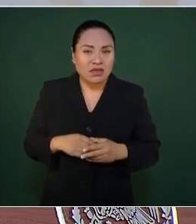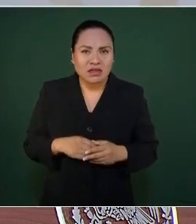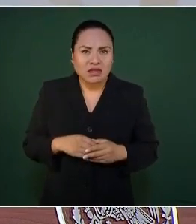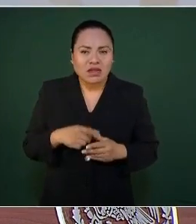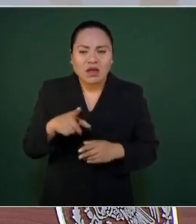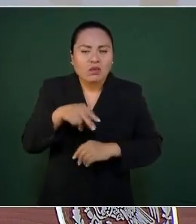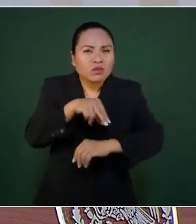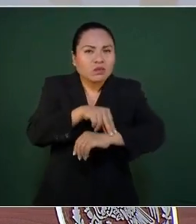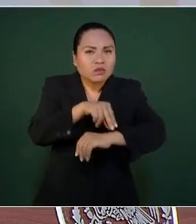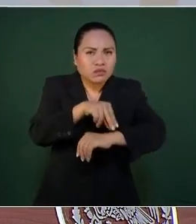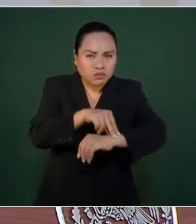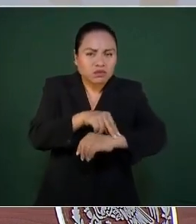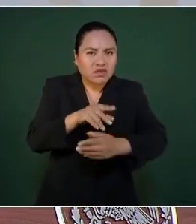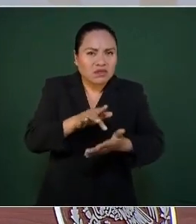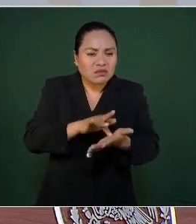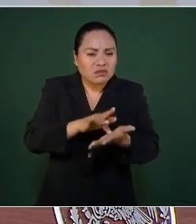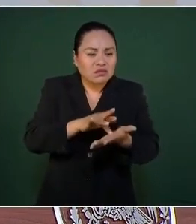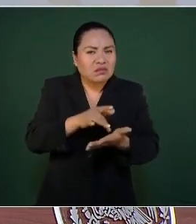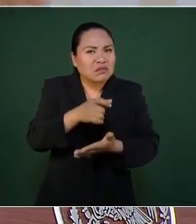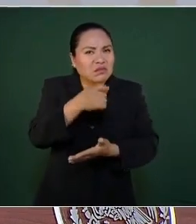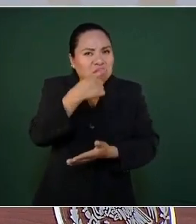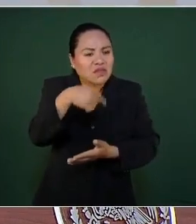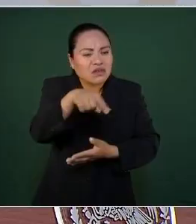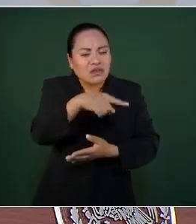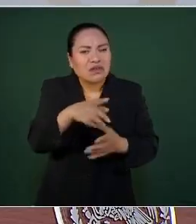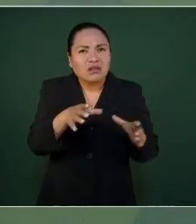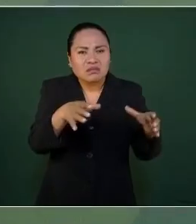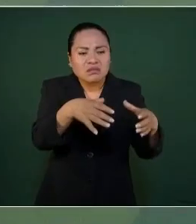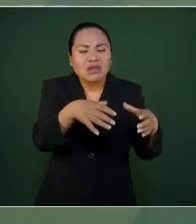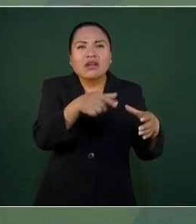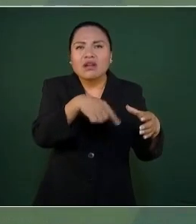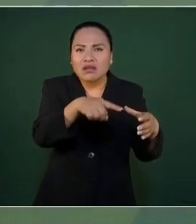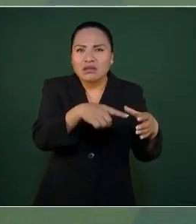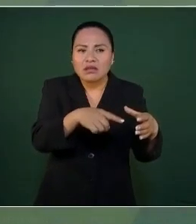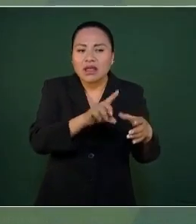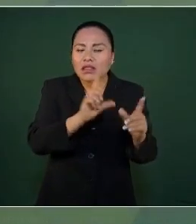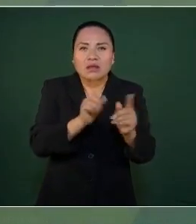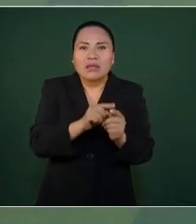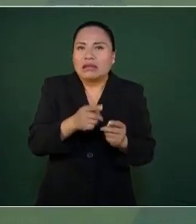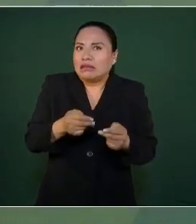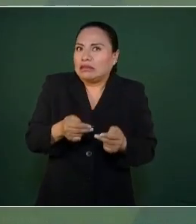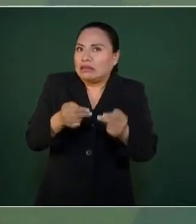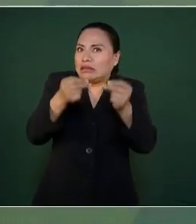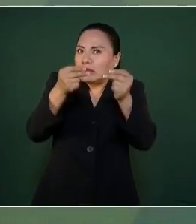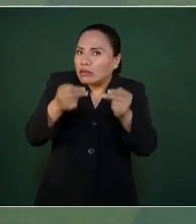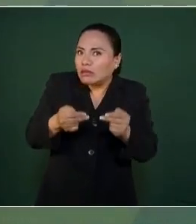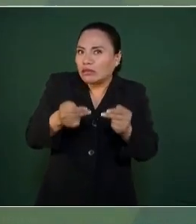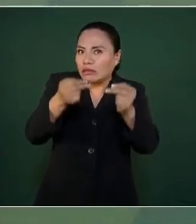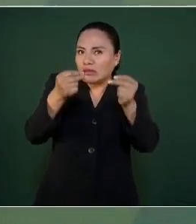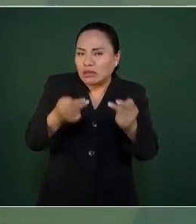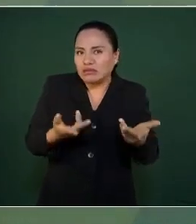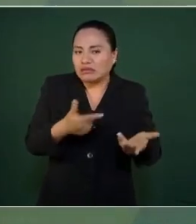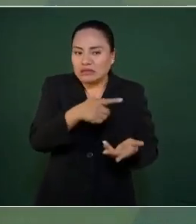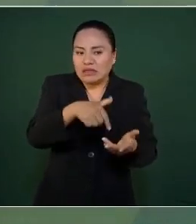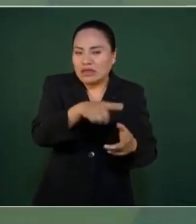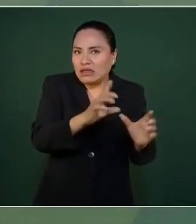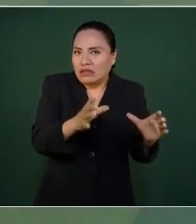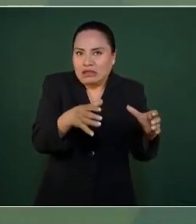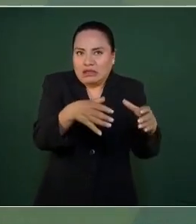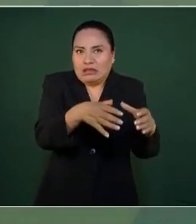la medicina como una actividad lucrativa y no como una actividad